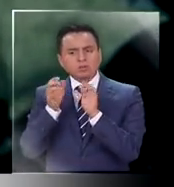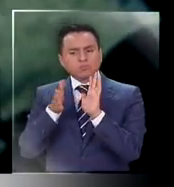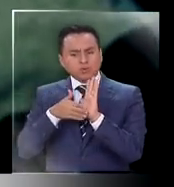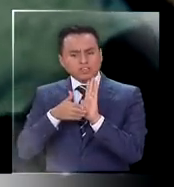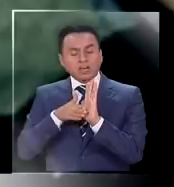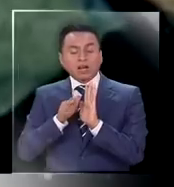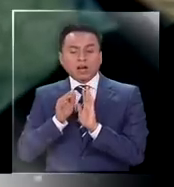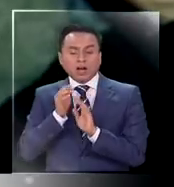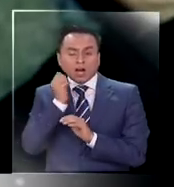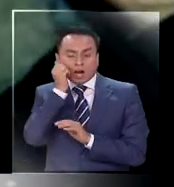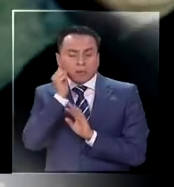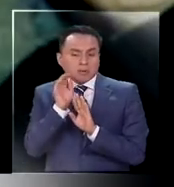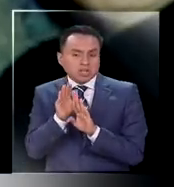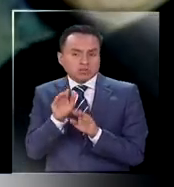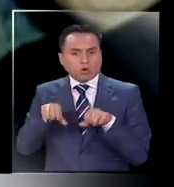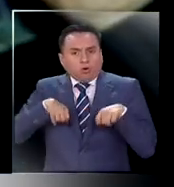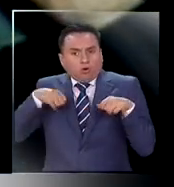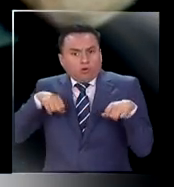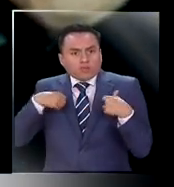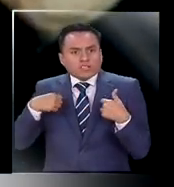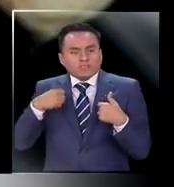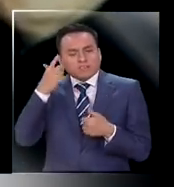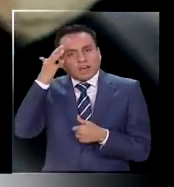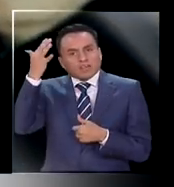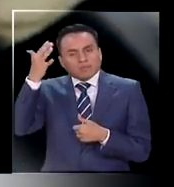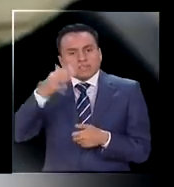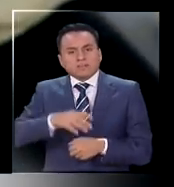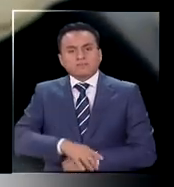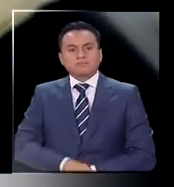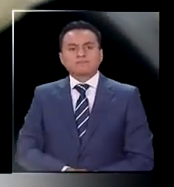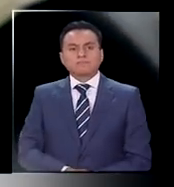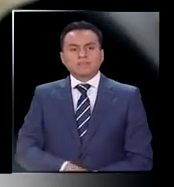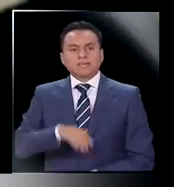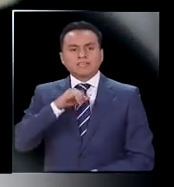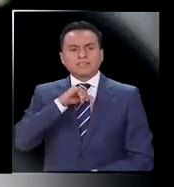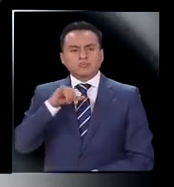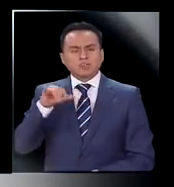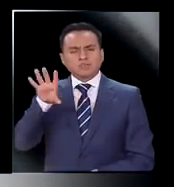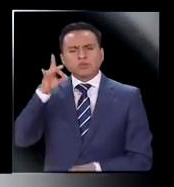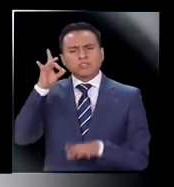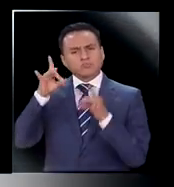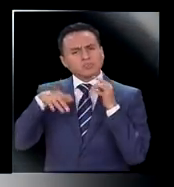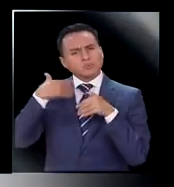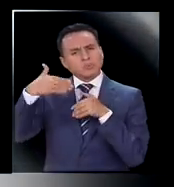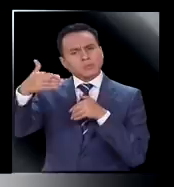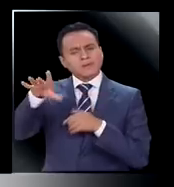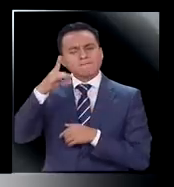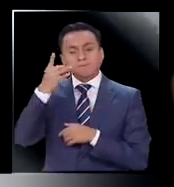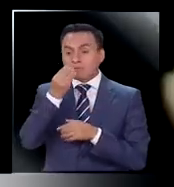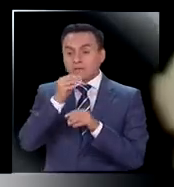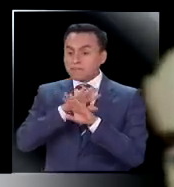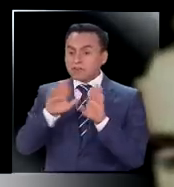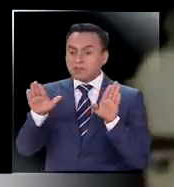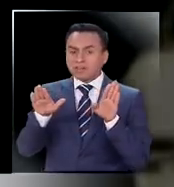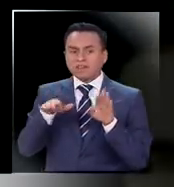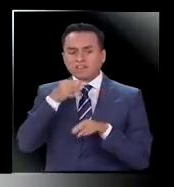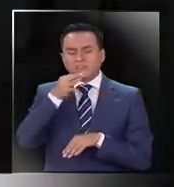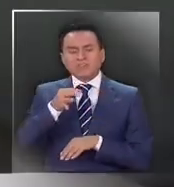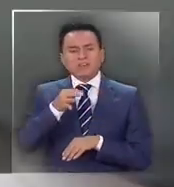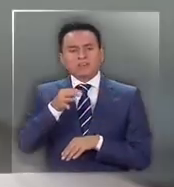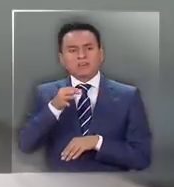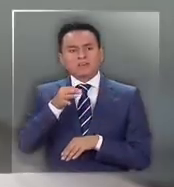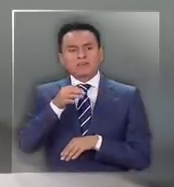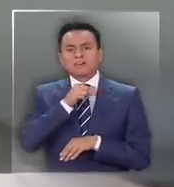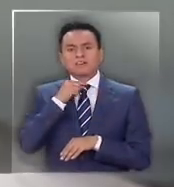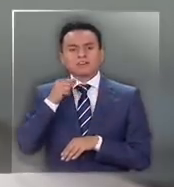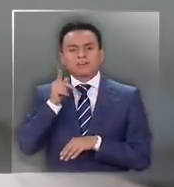muestra de aprecio a la que los jóvenes aspiran. Y después me fui dando cuenta que después que terminábamos de comer, decía, ya,